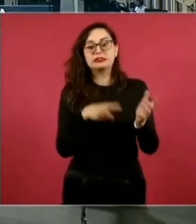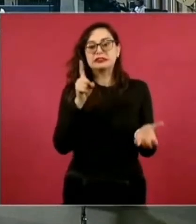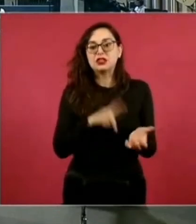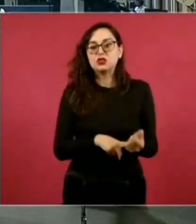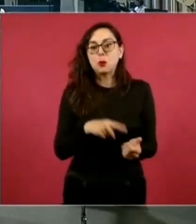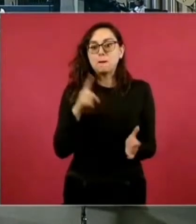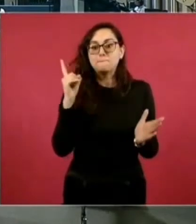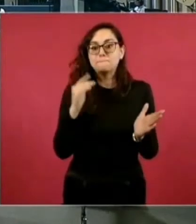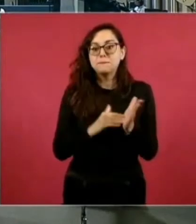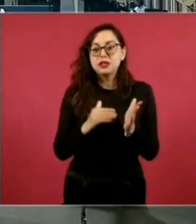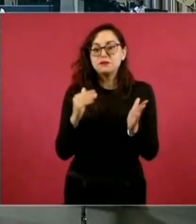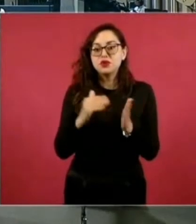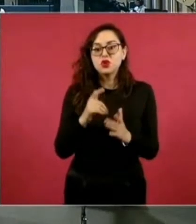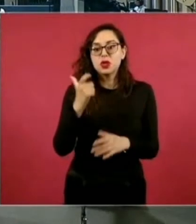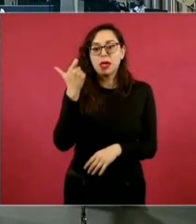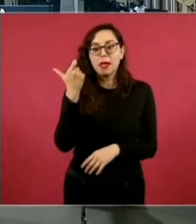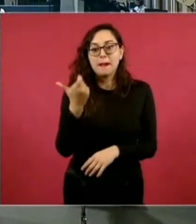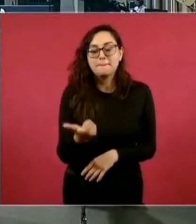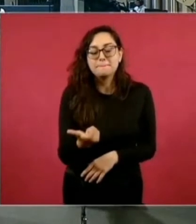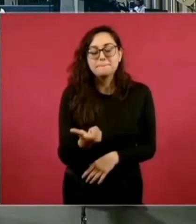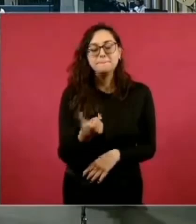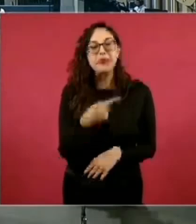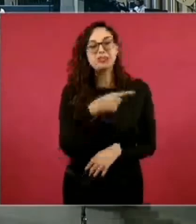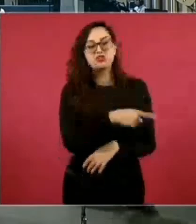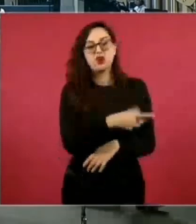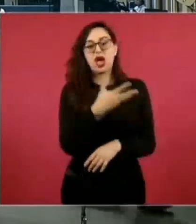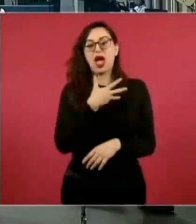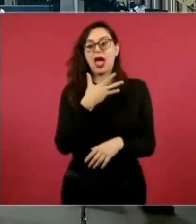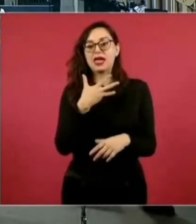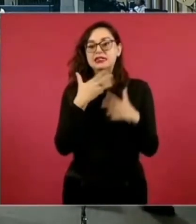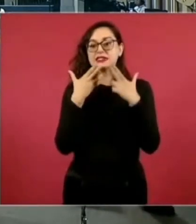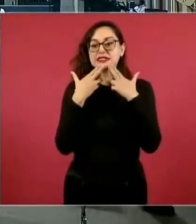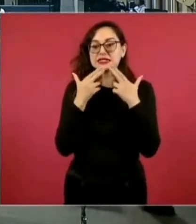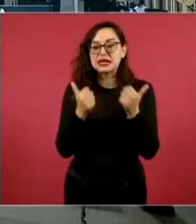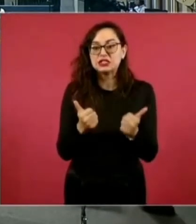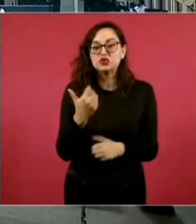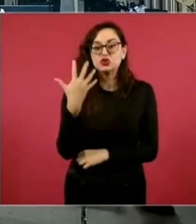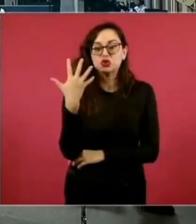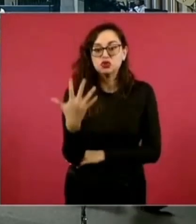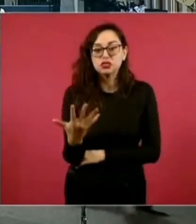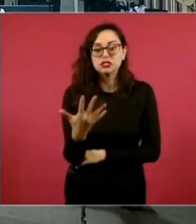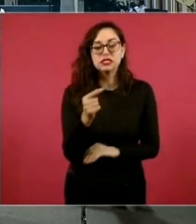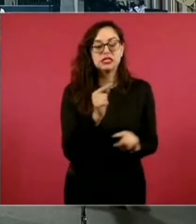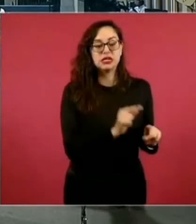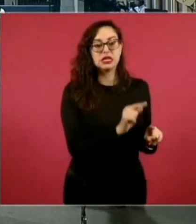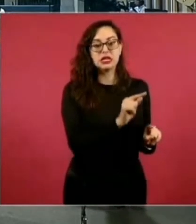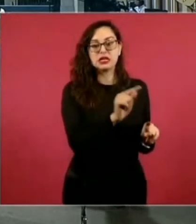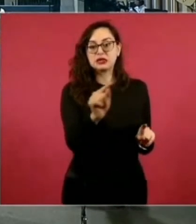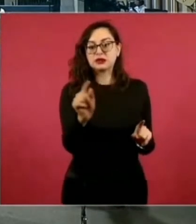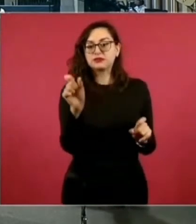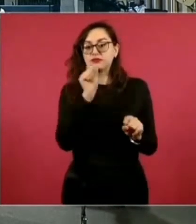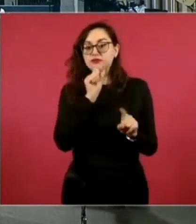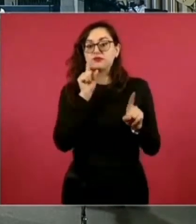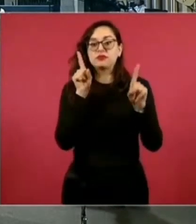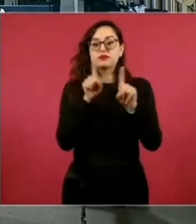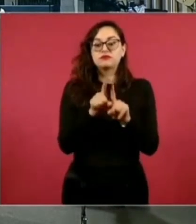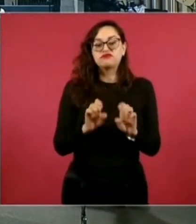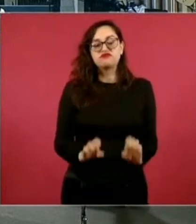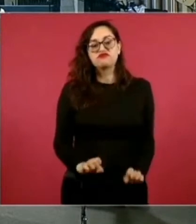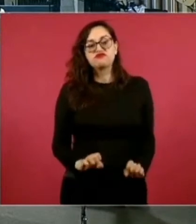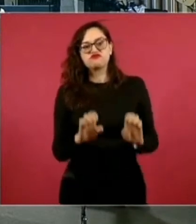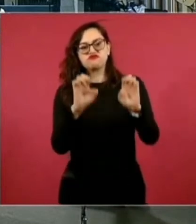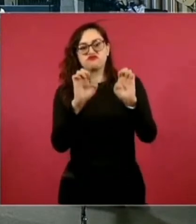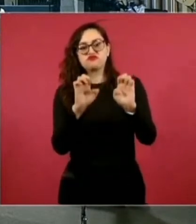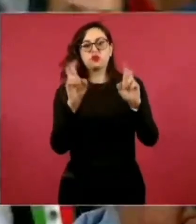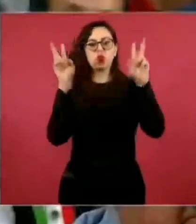que solamente en Soto la Marina tiene más de 5 ranchos. Él creó una serie de casetas de policía, 23